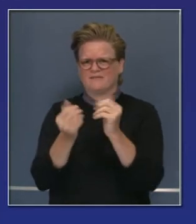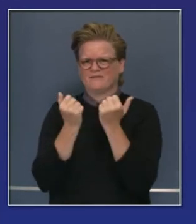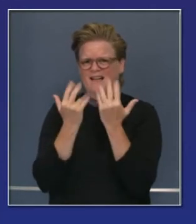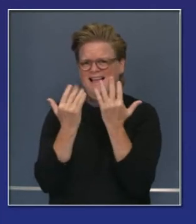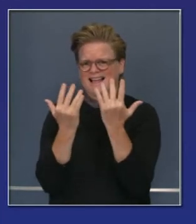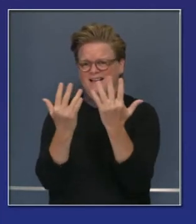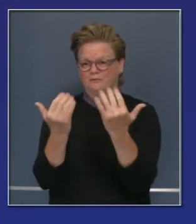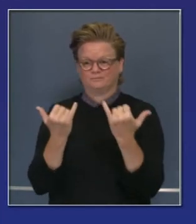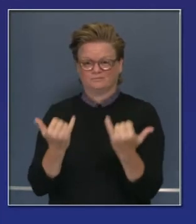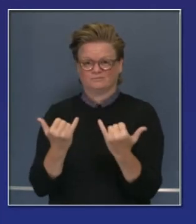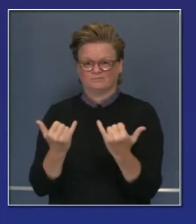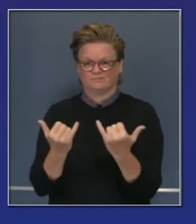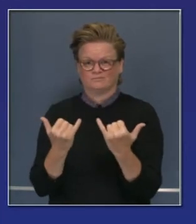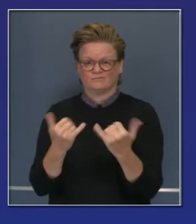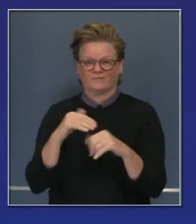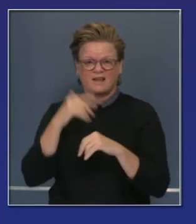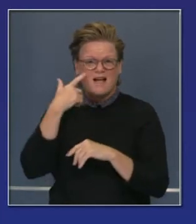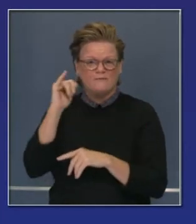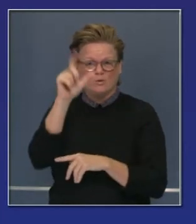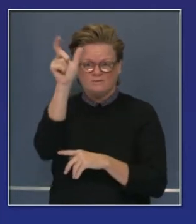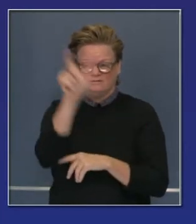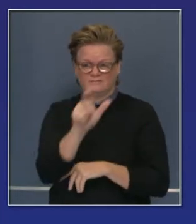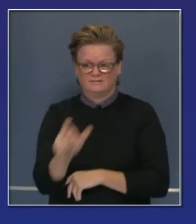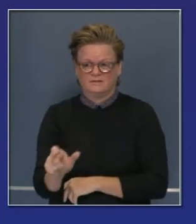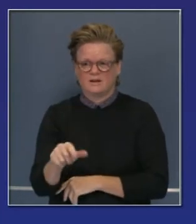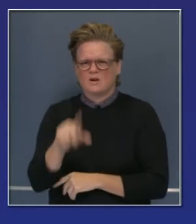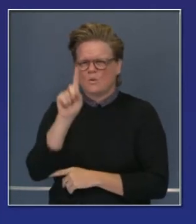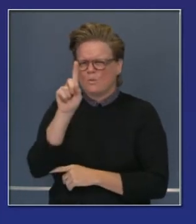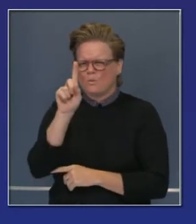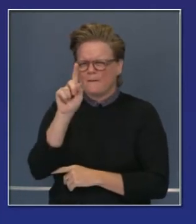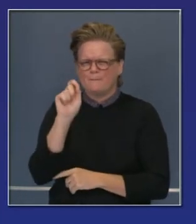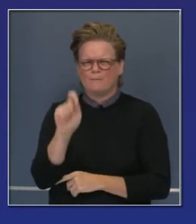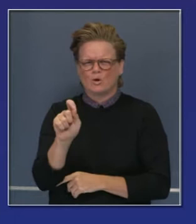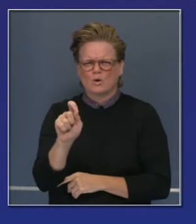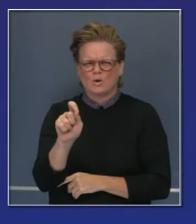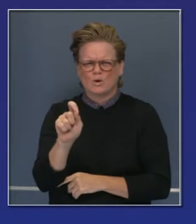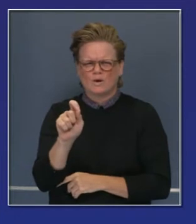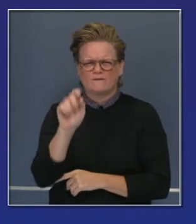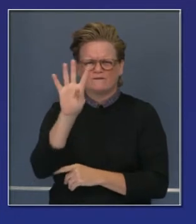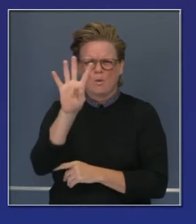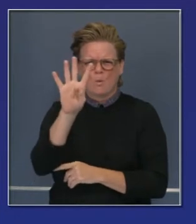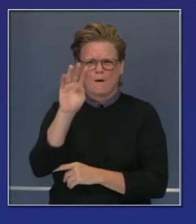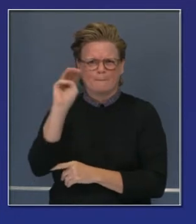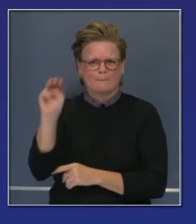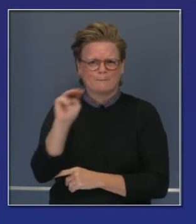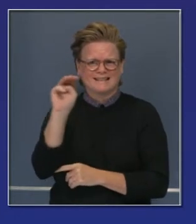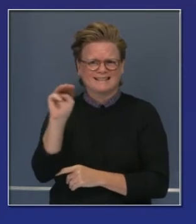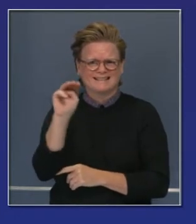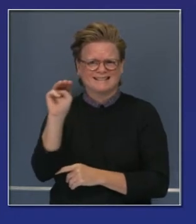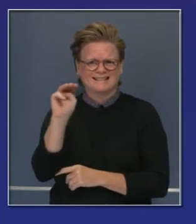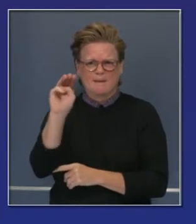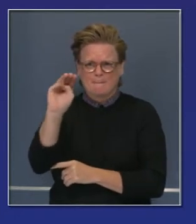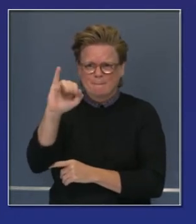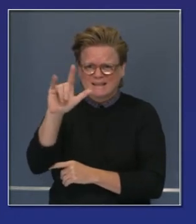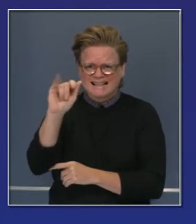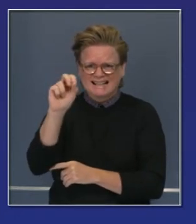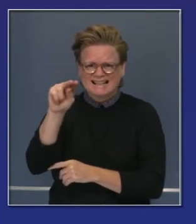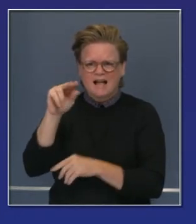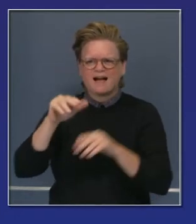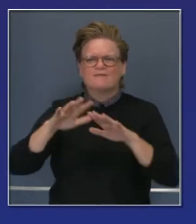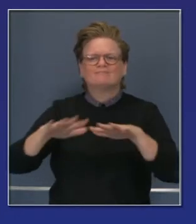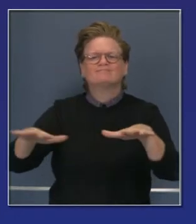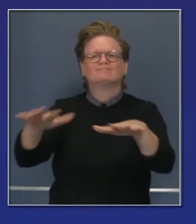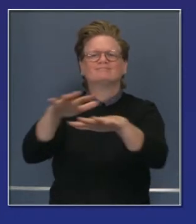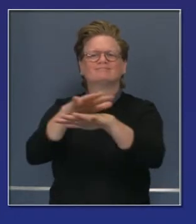estado, que representan 1,4 millones de acres quemados en la última ronda